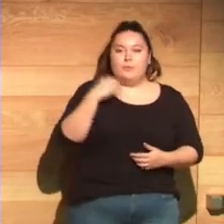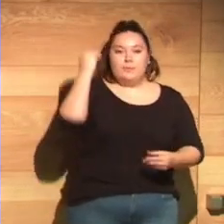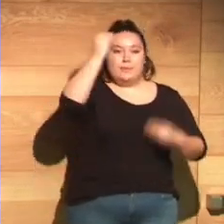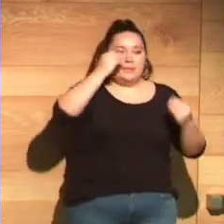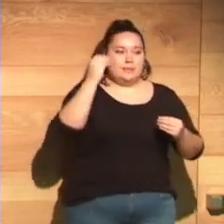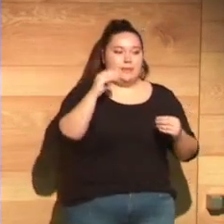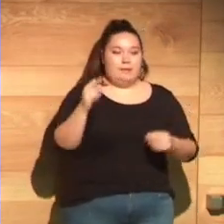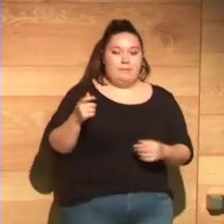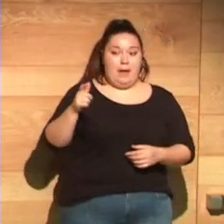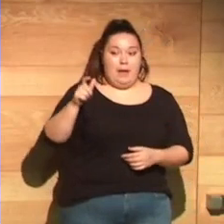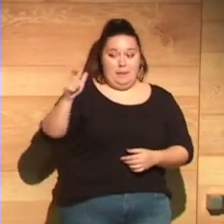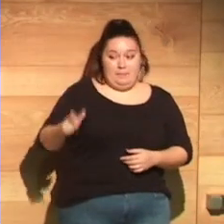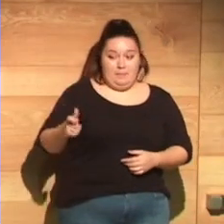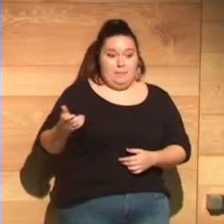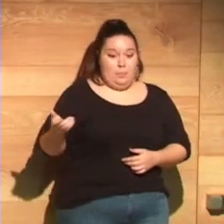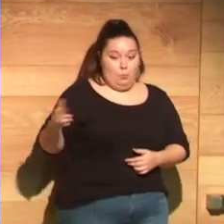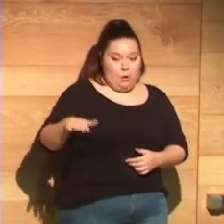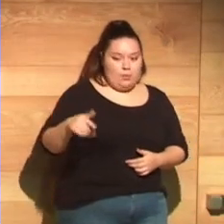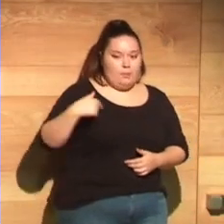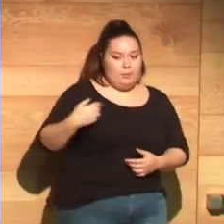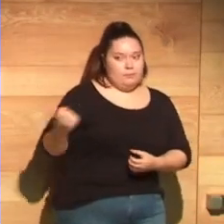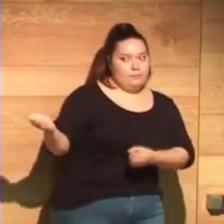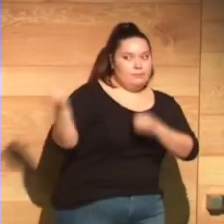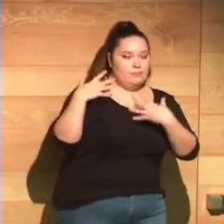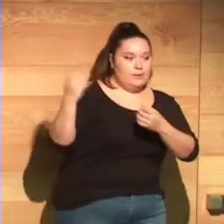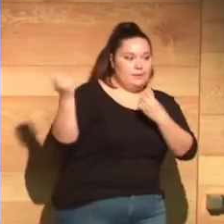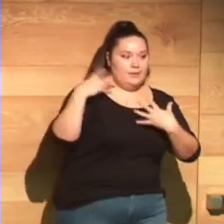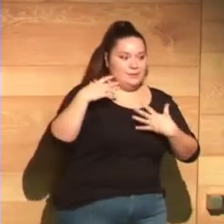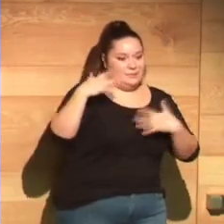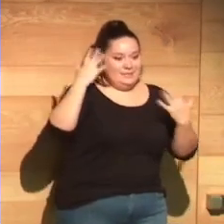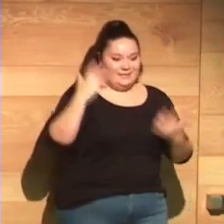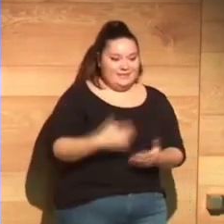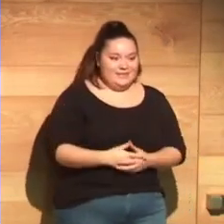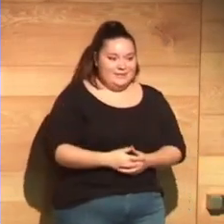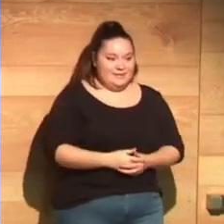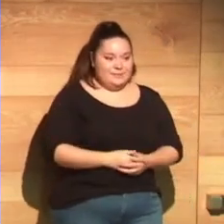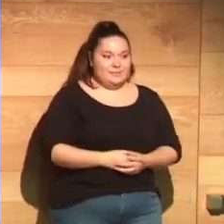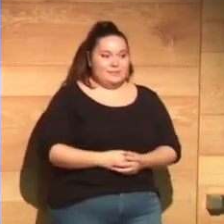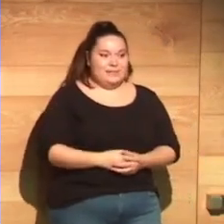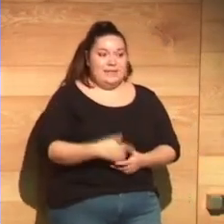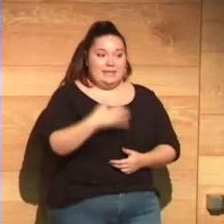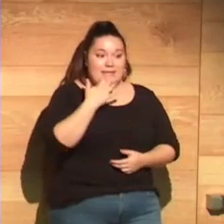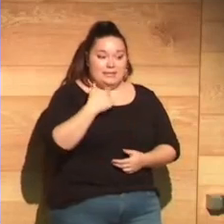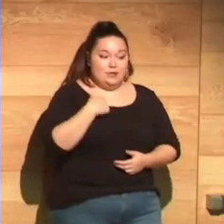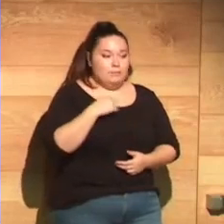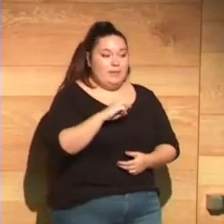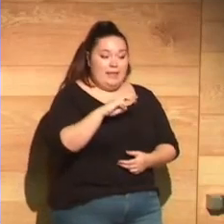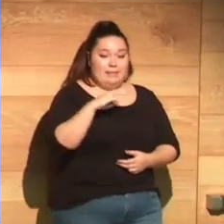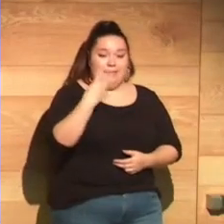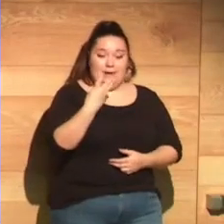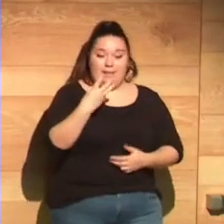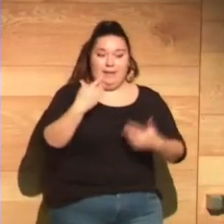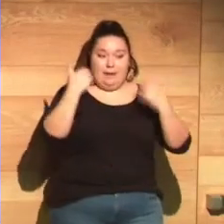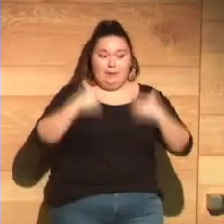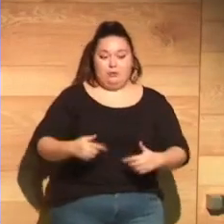no la tenía. Yo decía, es que te habla la Marilyn muerta, la que ya está muerta y está reflexionando sobre su vida. Y algunas veces me justificaba con